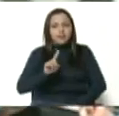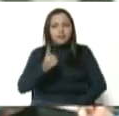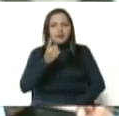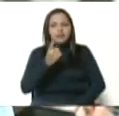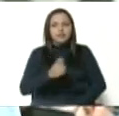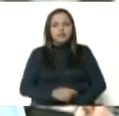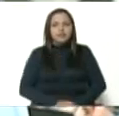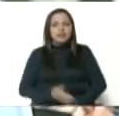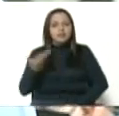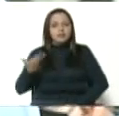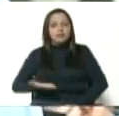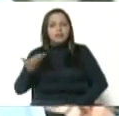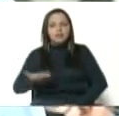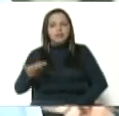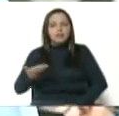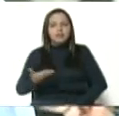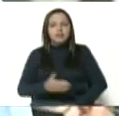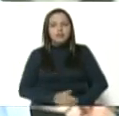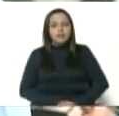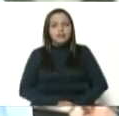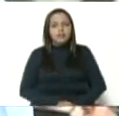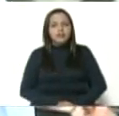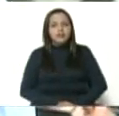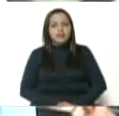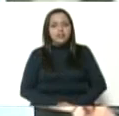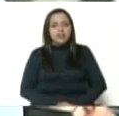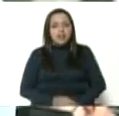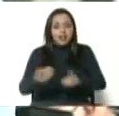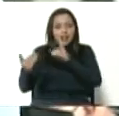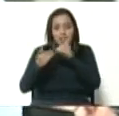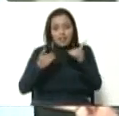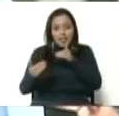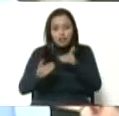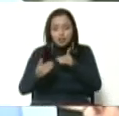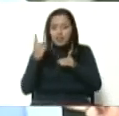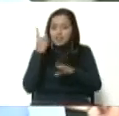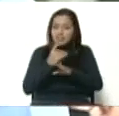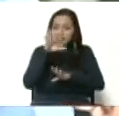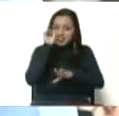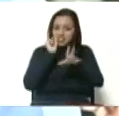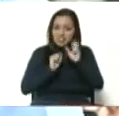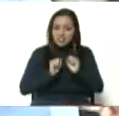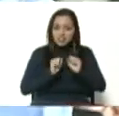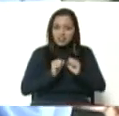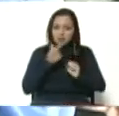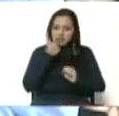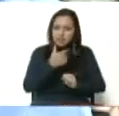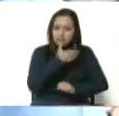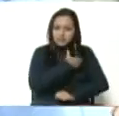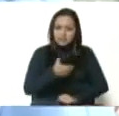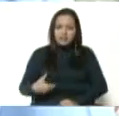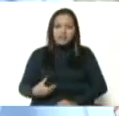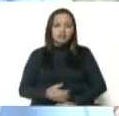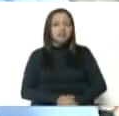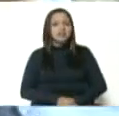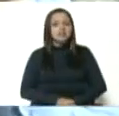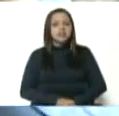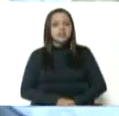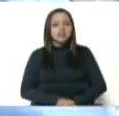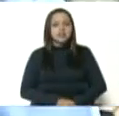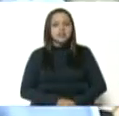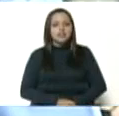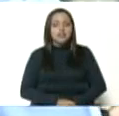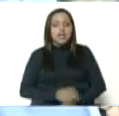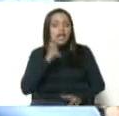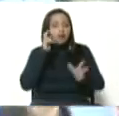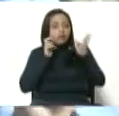es importantísimo que el diálogo se entienda como eso. Como decía bien el presidente, a veces escuchar lo que no